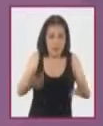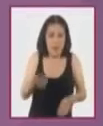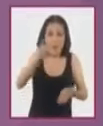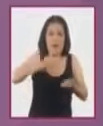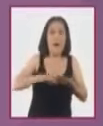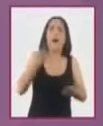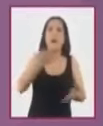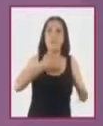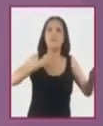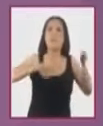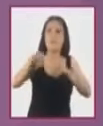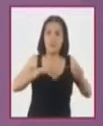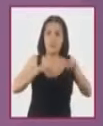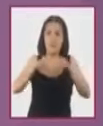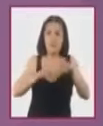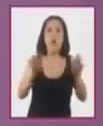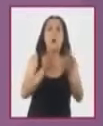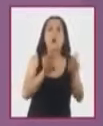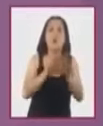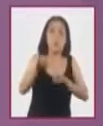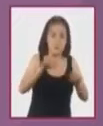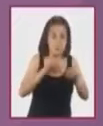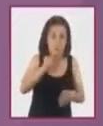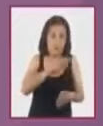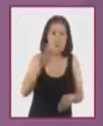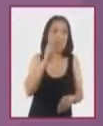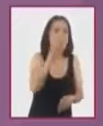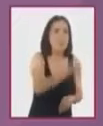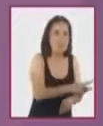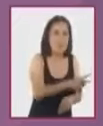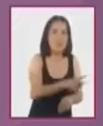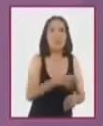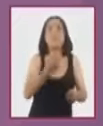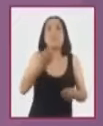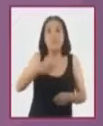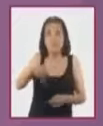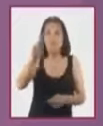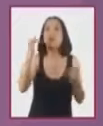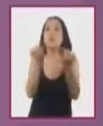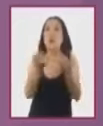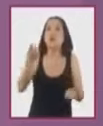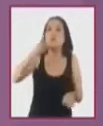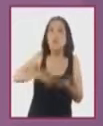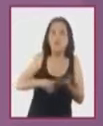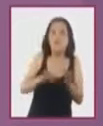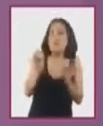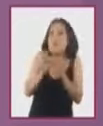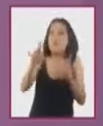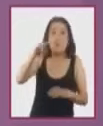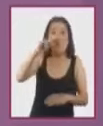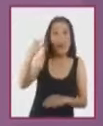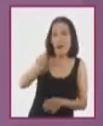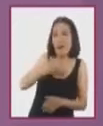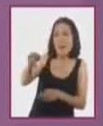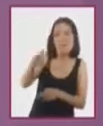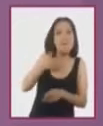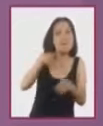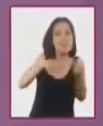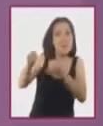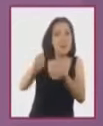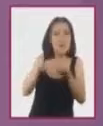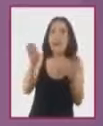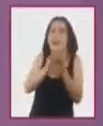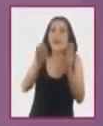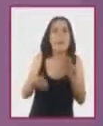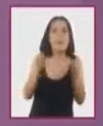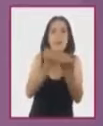también se mueve. Algunos movimientos los podemos observar, pero existen otros que suceden sin que nos demos cuenta, como ocurre con